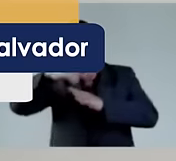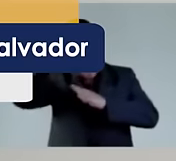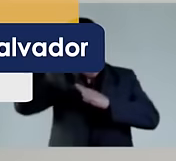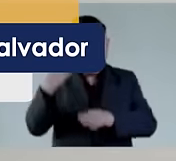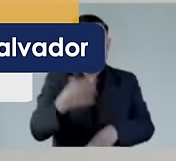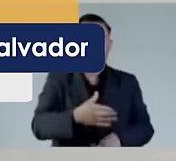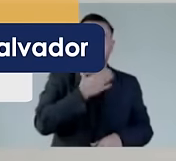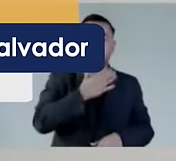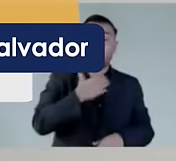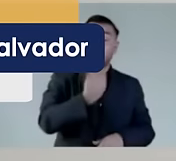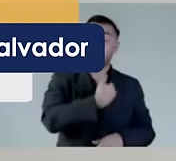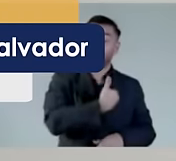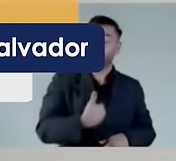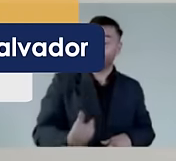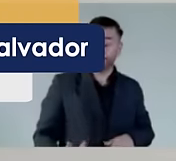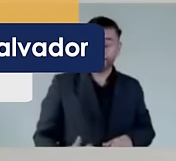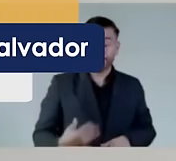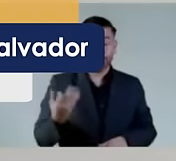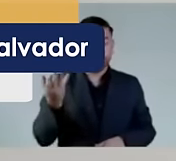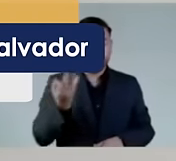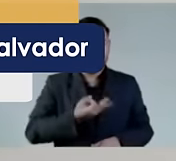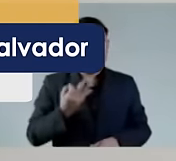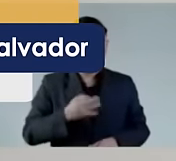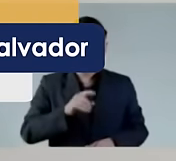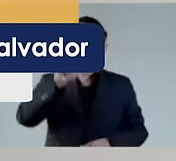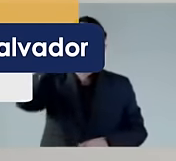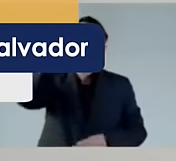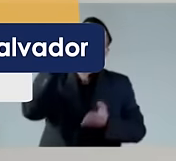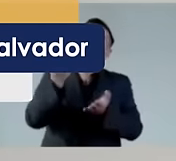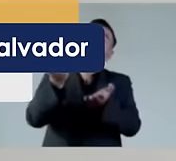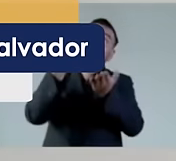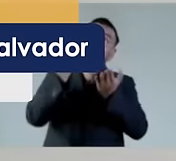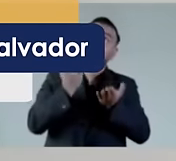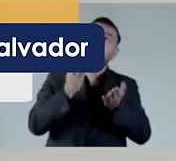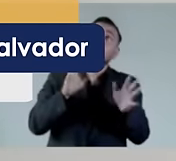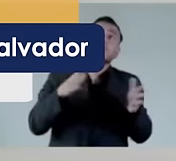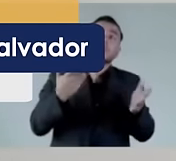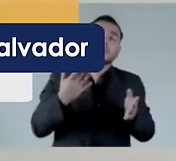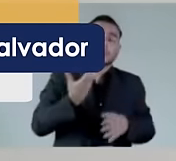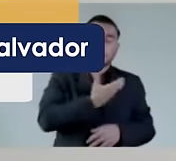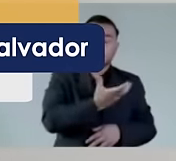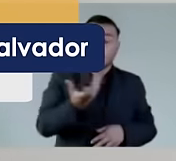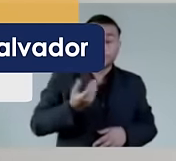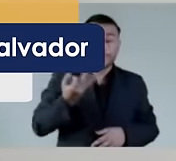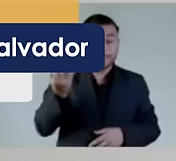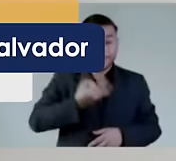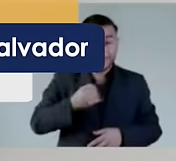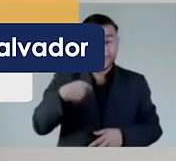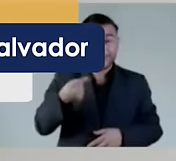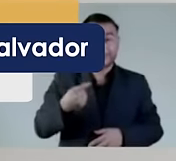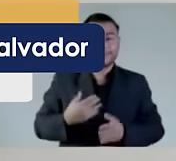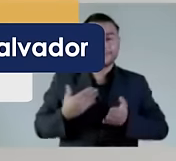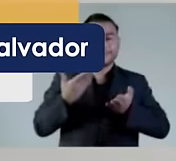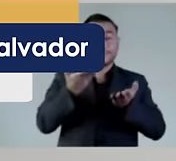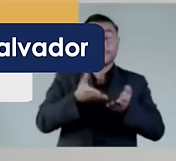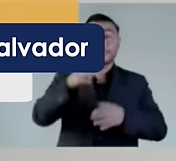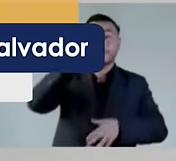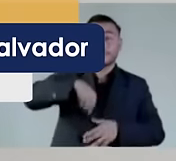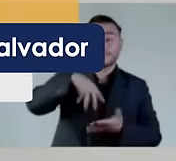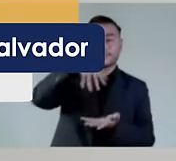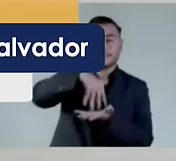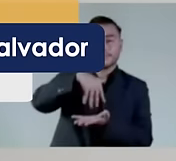el presidente necesita señor que tú lo ayudes como ningún hombre lo ha necesitado jamás en este